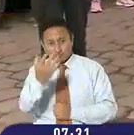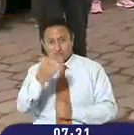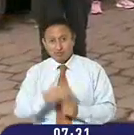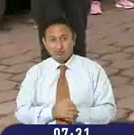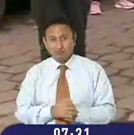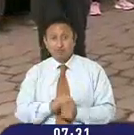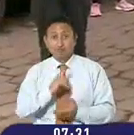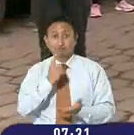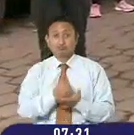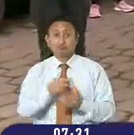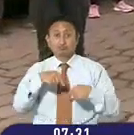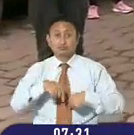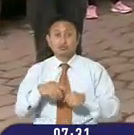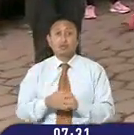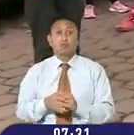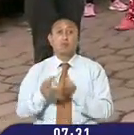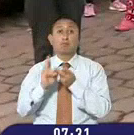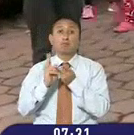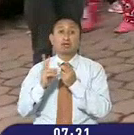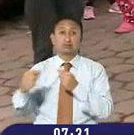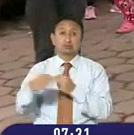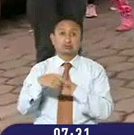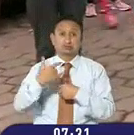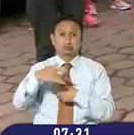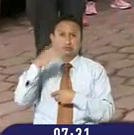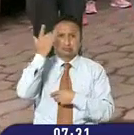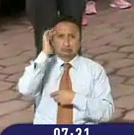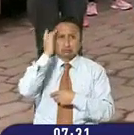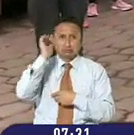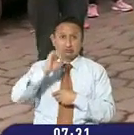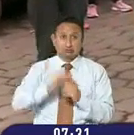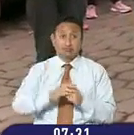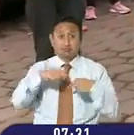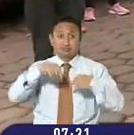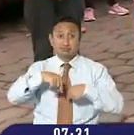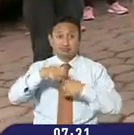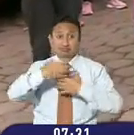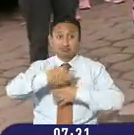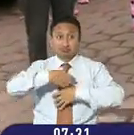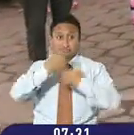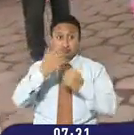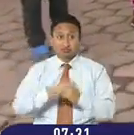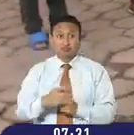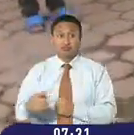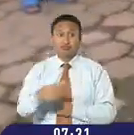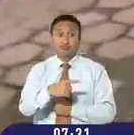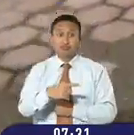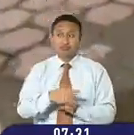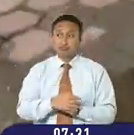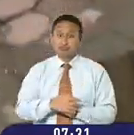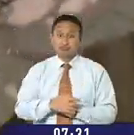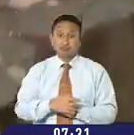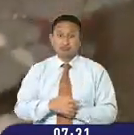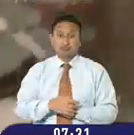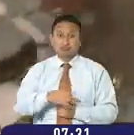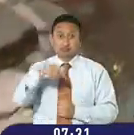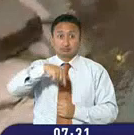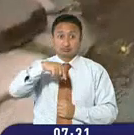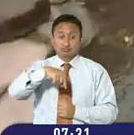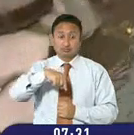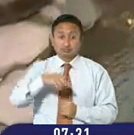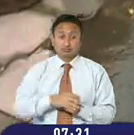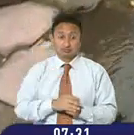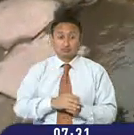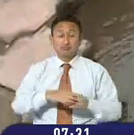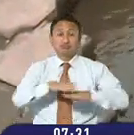es, nuestros vecinos están sumamente preocupados y molestos por este gran lago que ya ha aparecido aquí en la calle